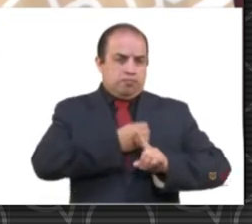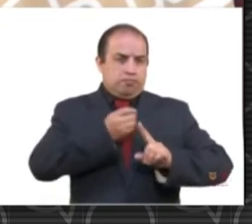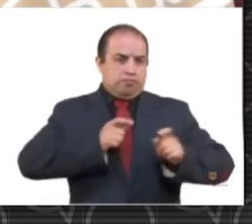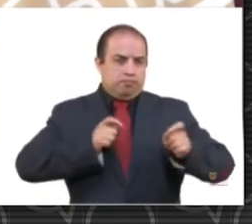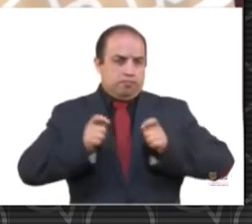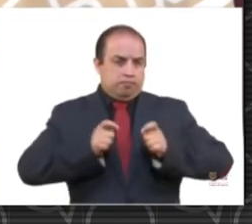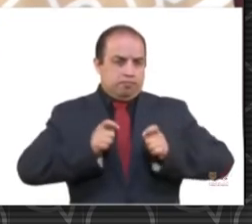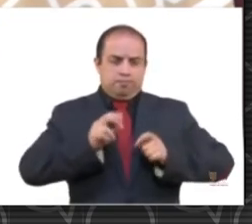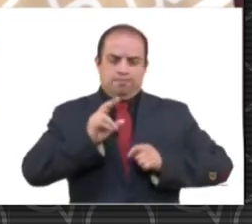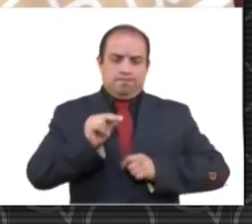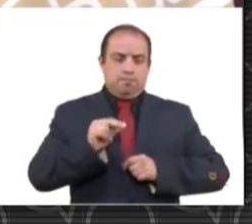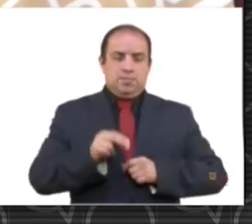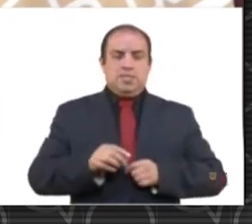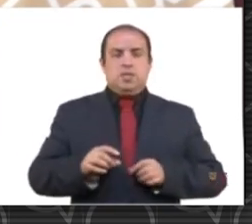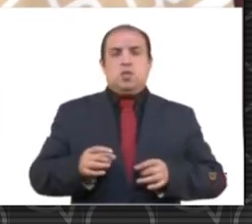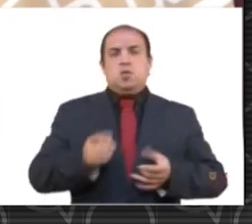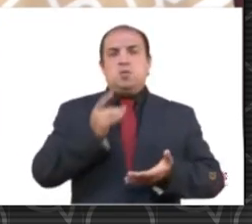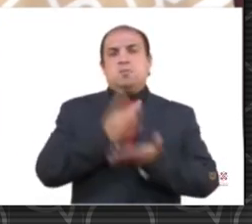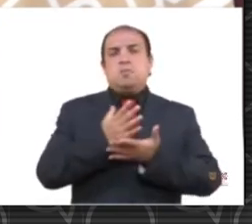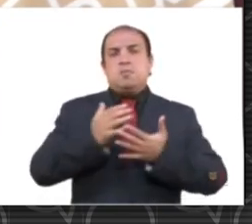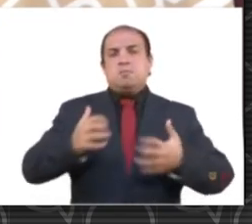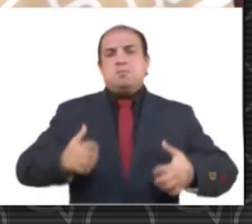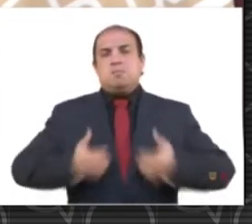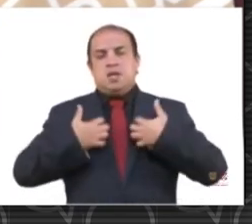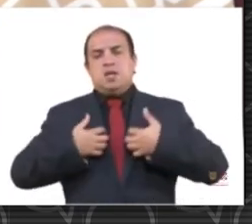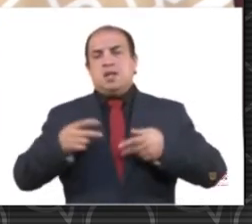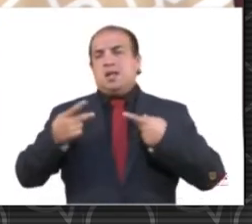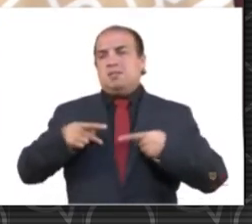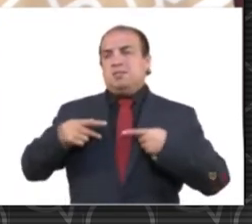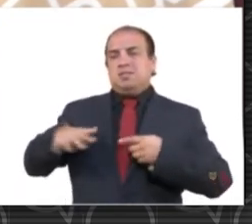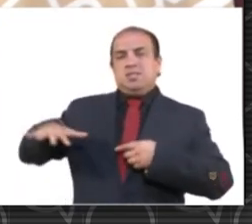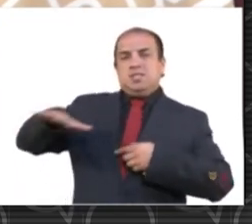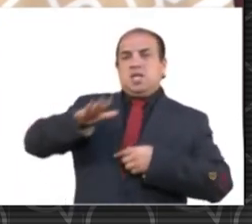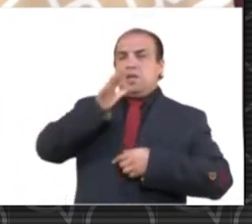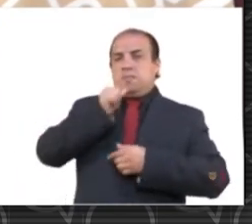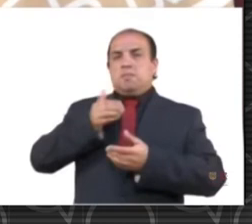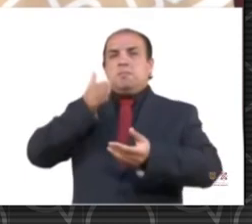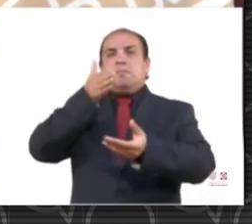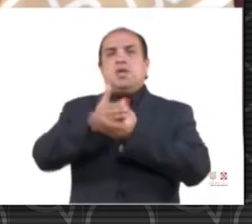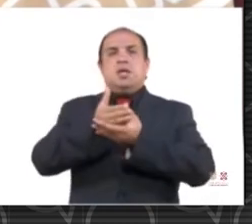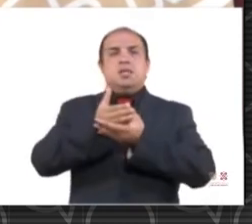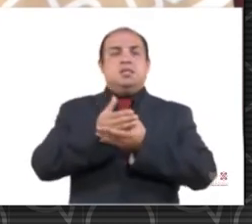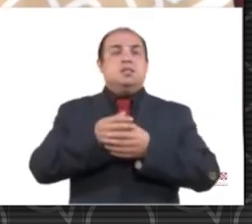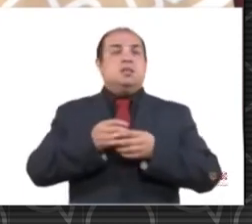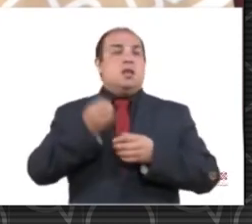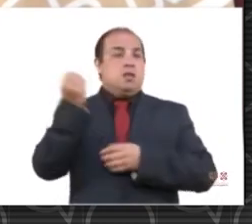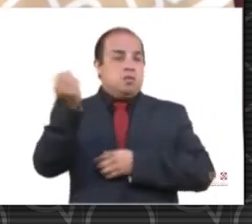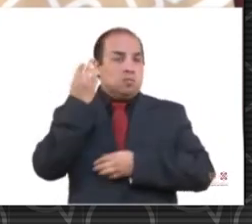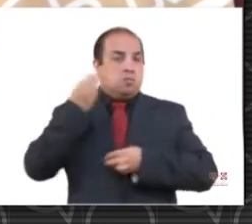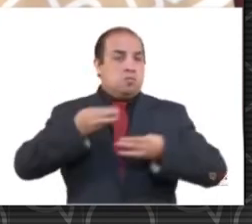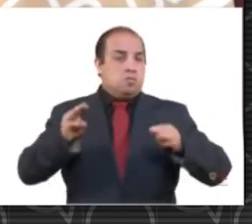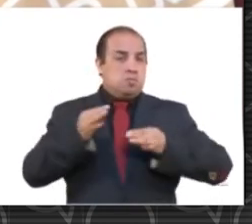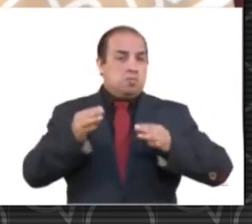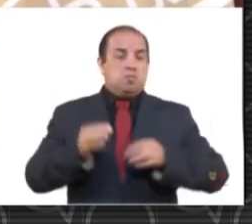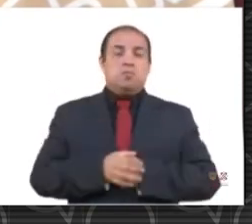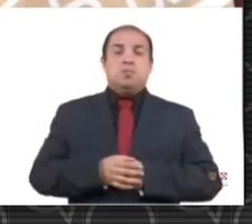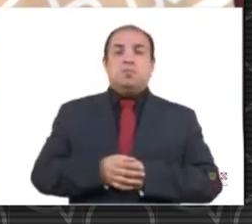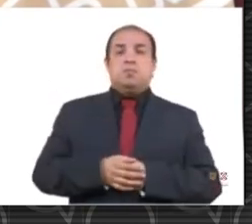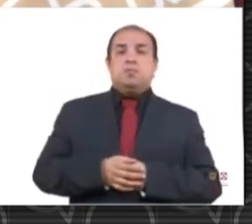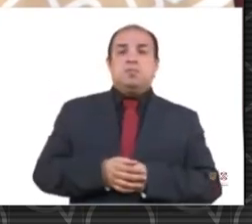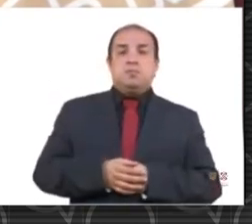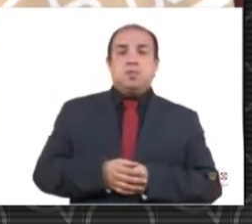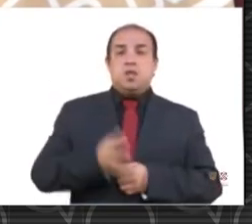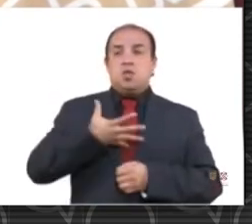el enojo de las personas que no podían entrar por esta situación, y hubo detenidos